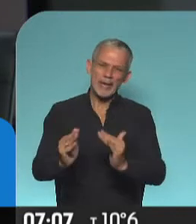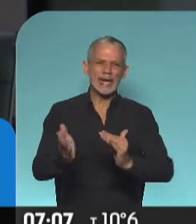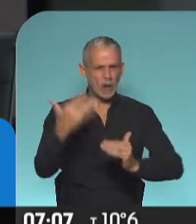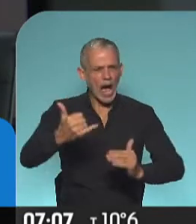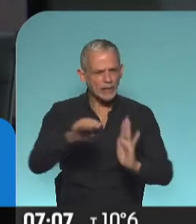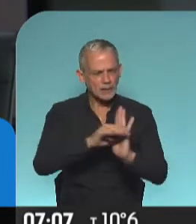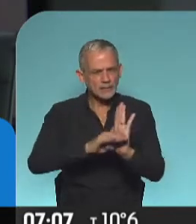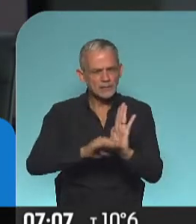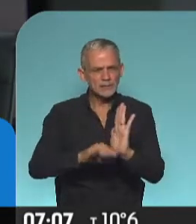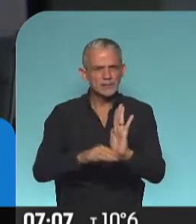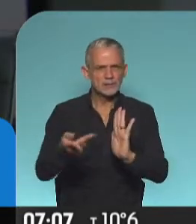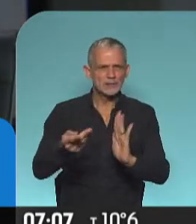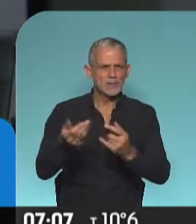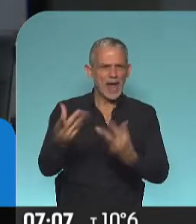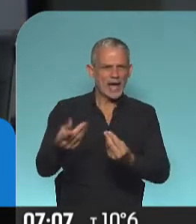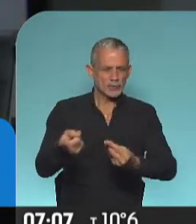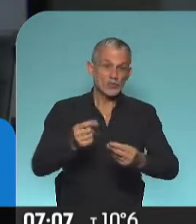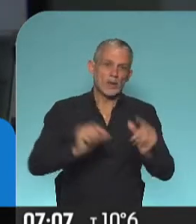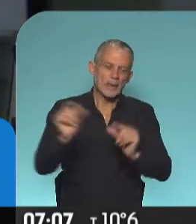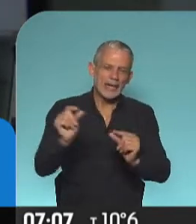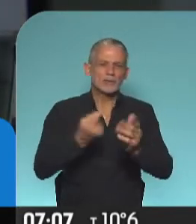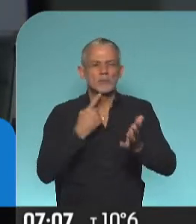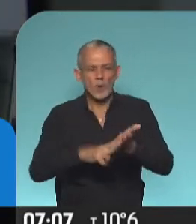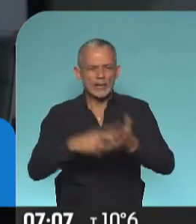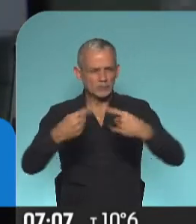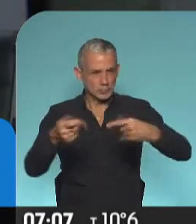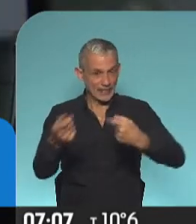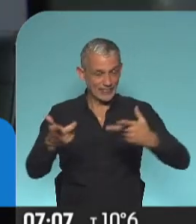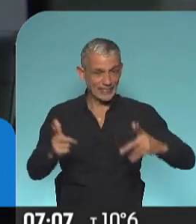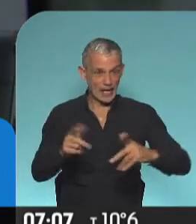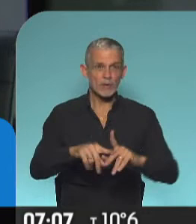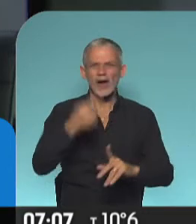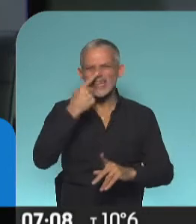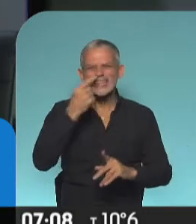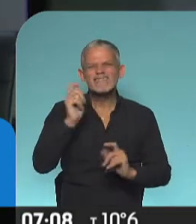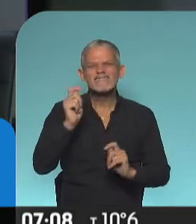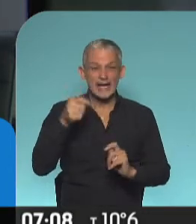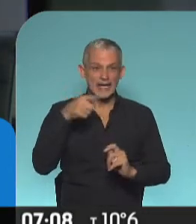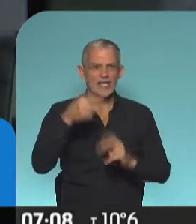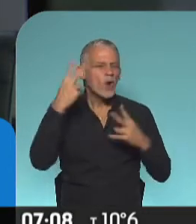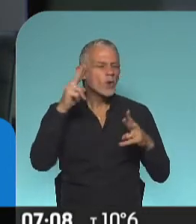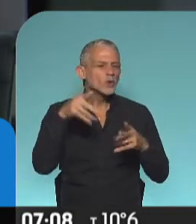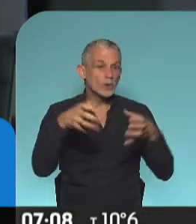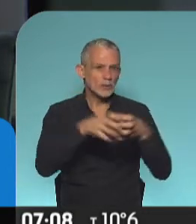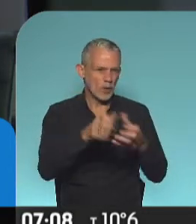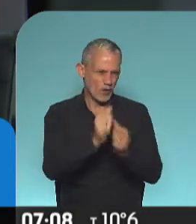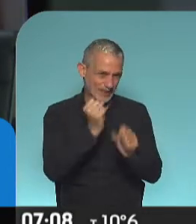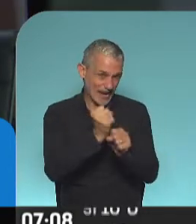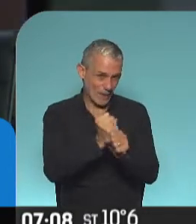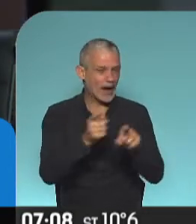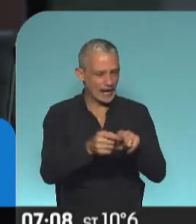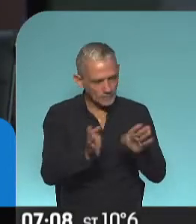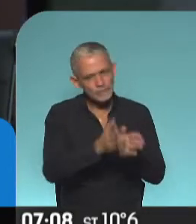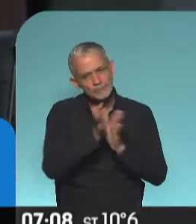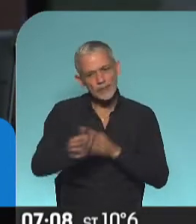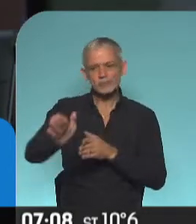distintas medidas fiscales, crediticias, tributarias. Pero bueno, esto le interesa sobre todo al sector turístico muy comprometido. Pero también va a